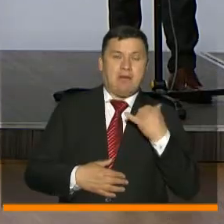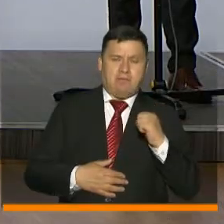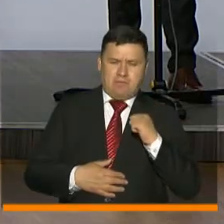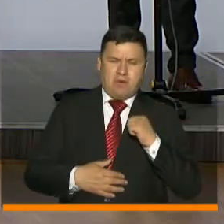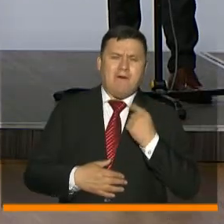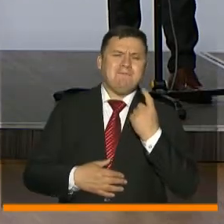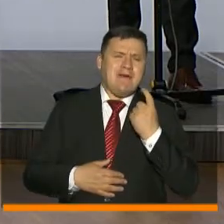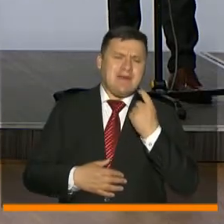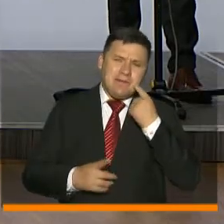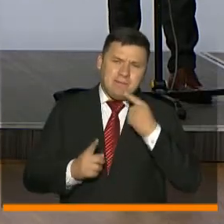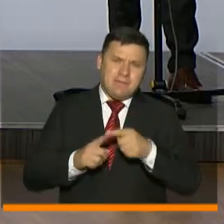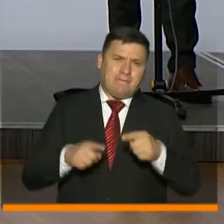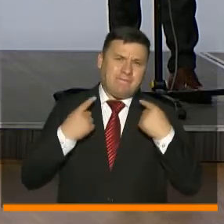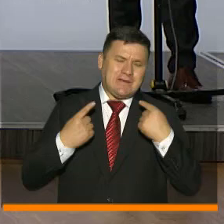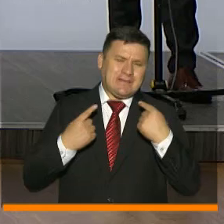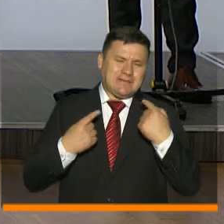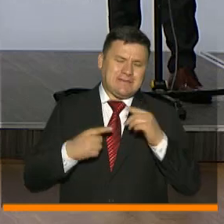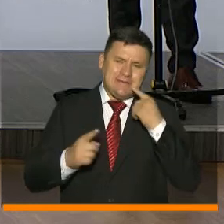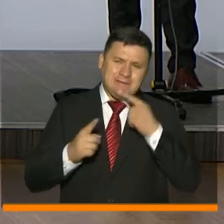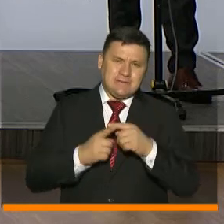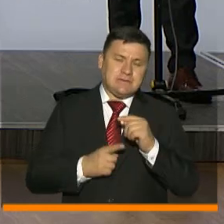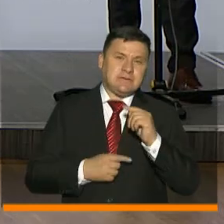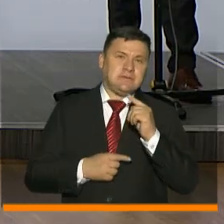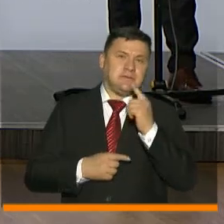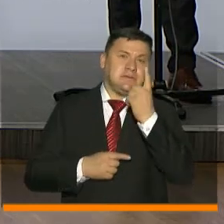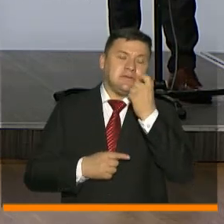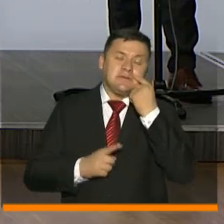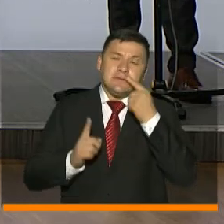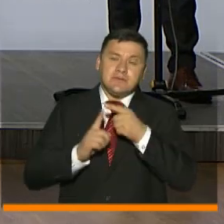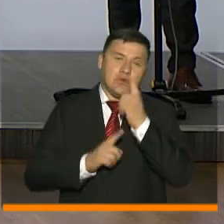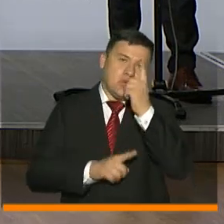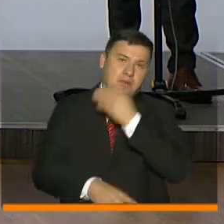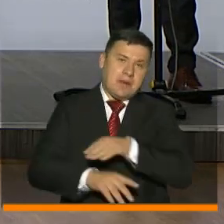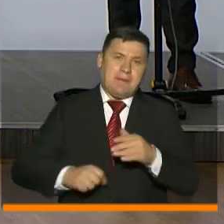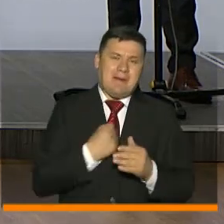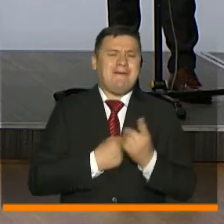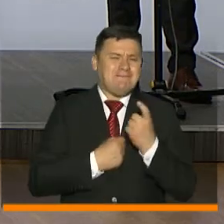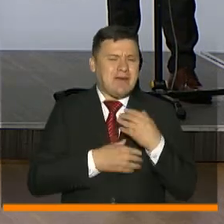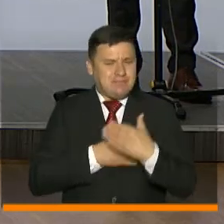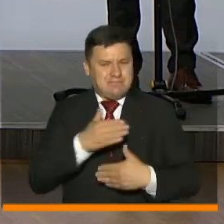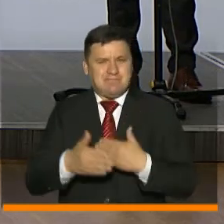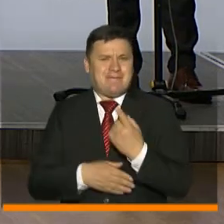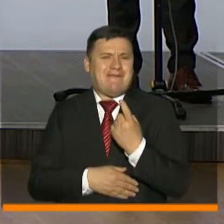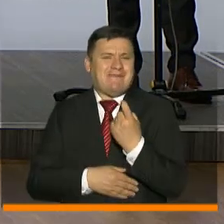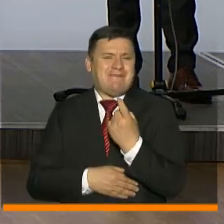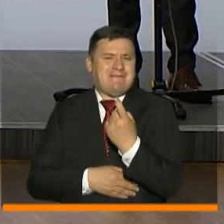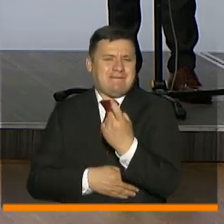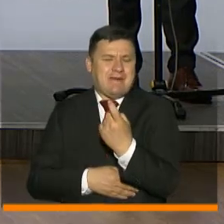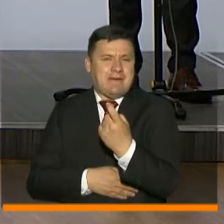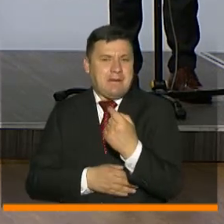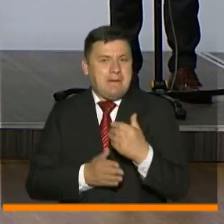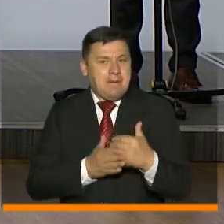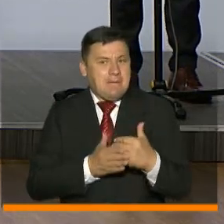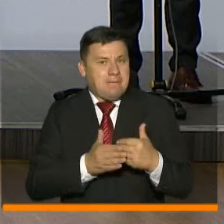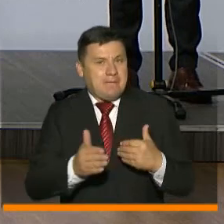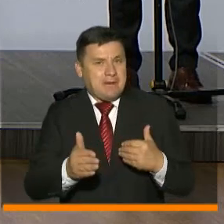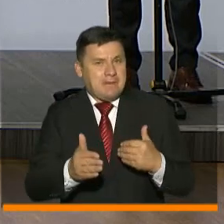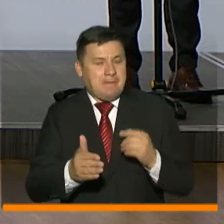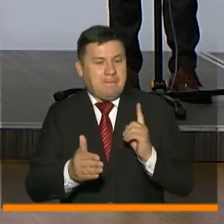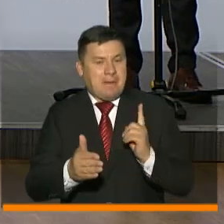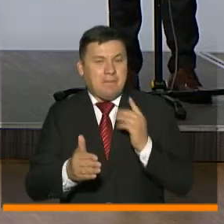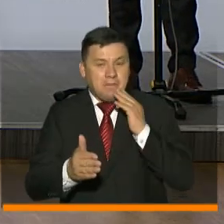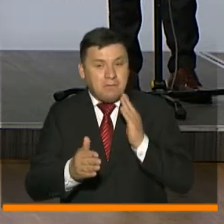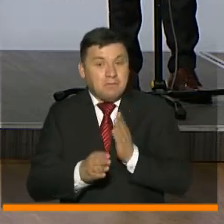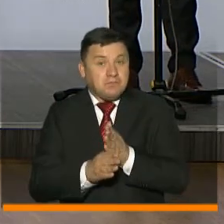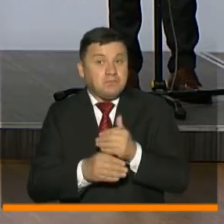trecho para terminar de cumplir esa meta del primer millón de mercados. Así que esta primera fase se llevará a